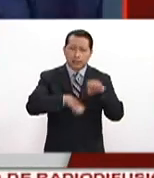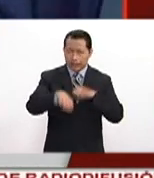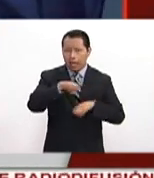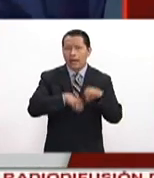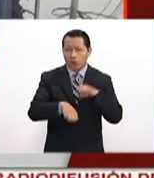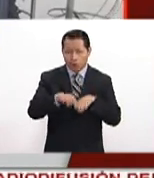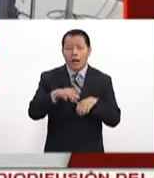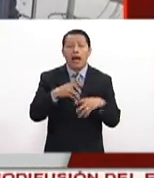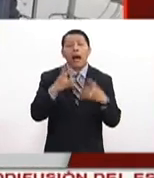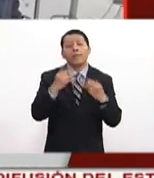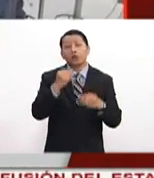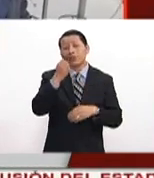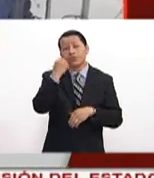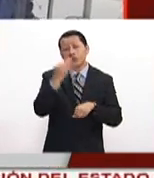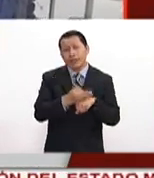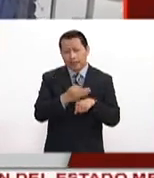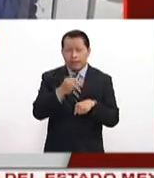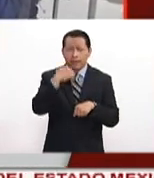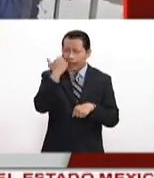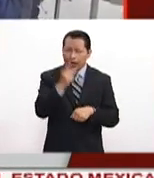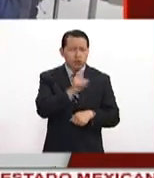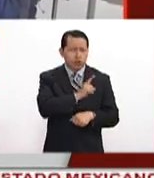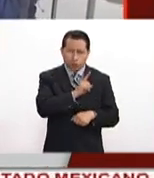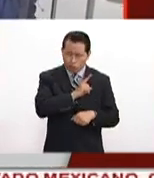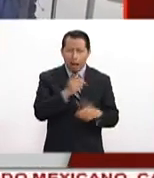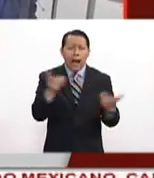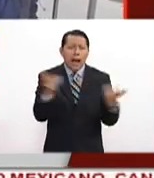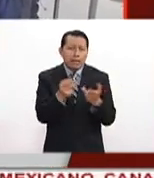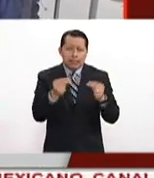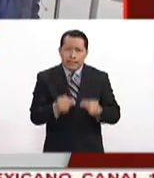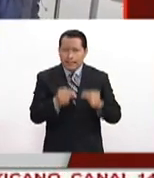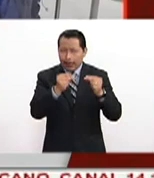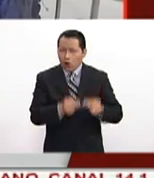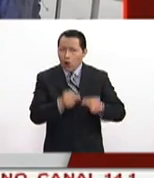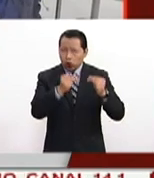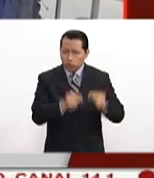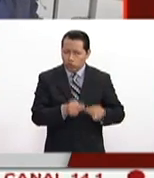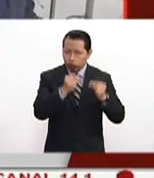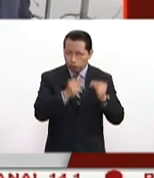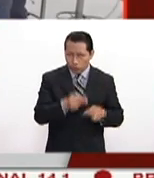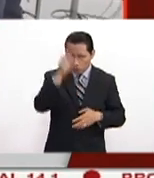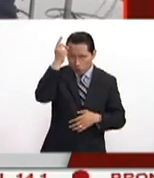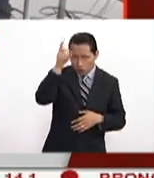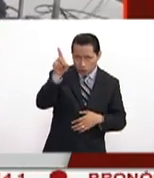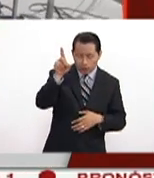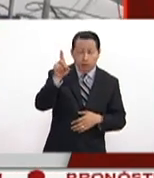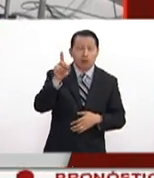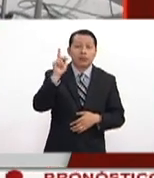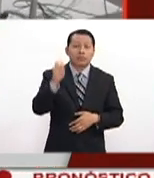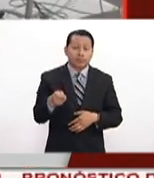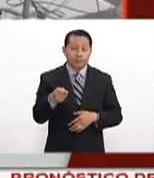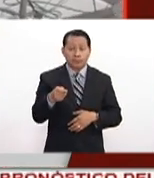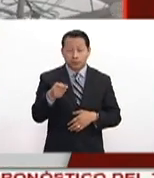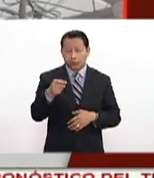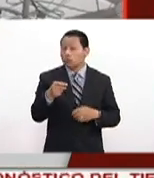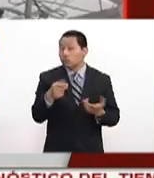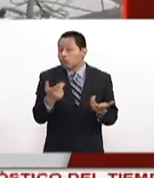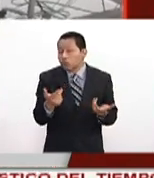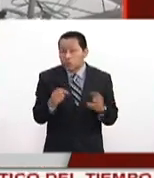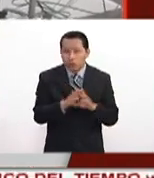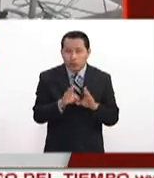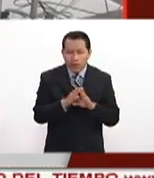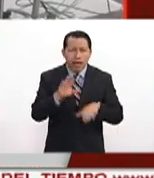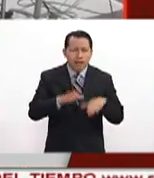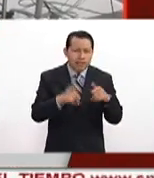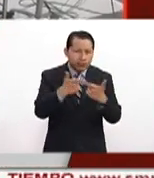estudiantes, de nuestros egresados, han buscado formar ellos sus propios negocios. Y lo importante no es un negocio independiente, sino se juntan como